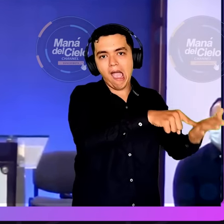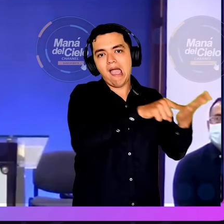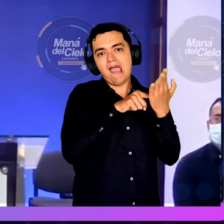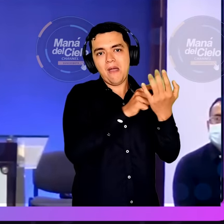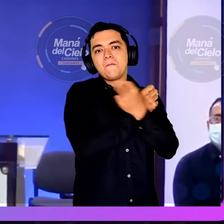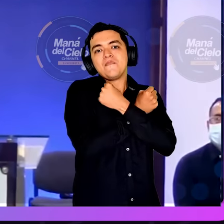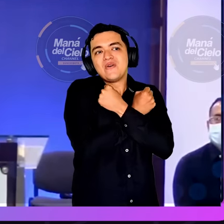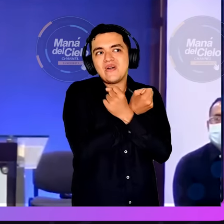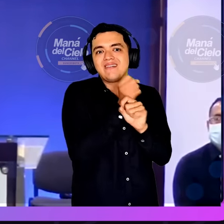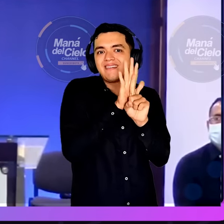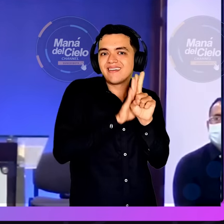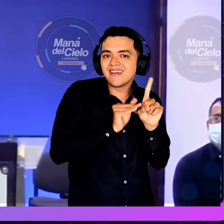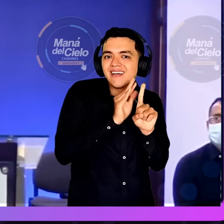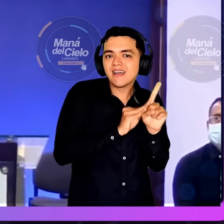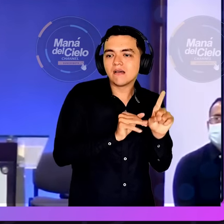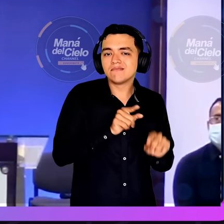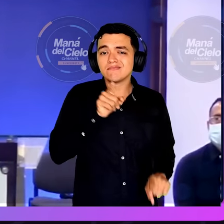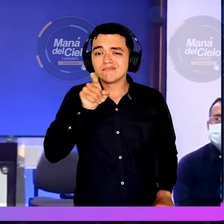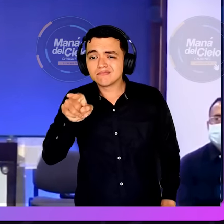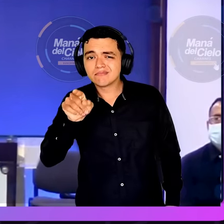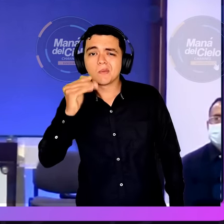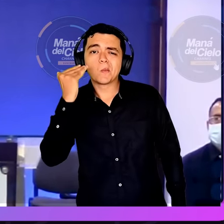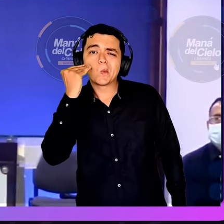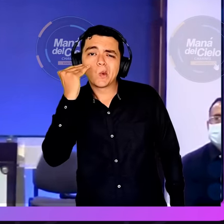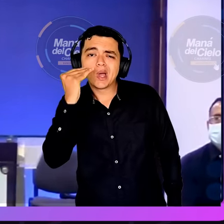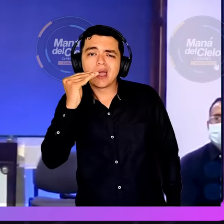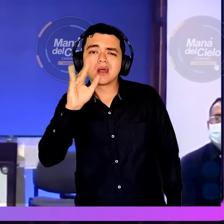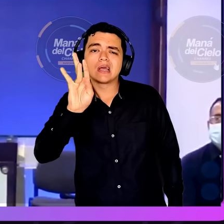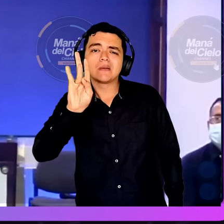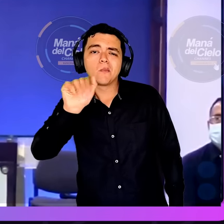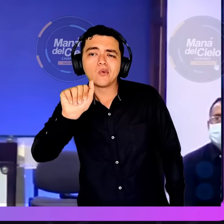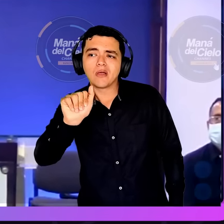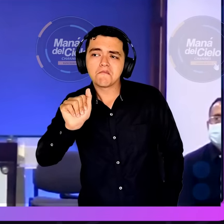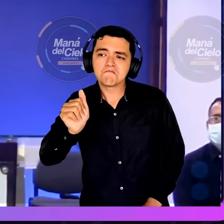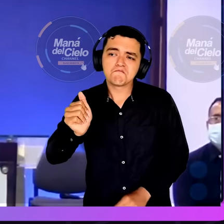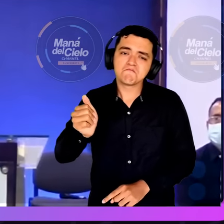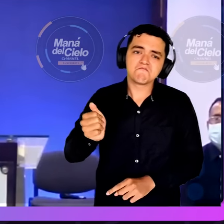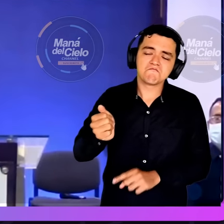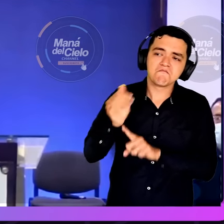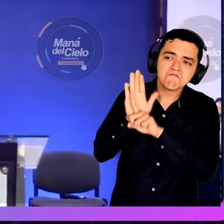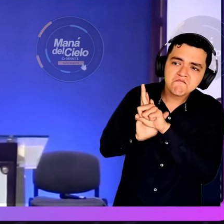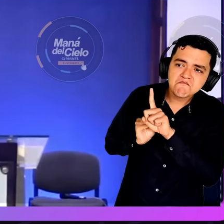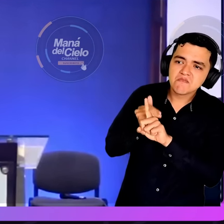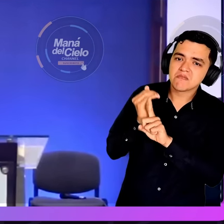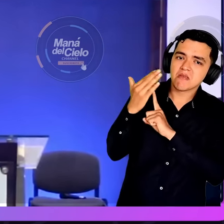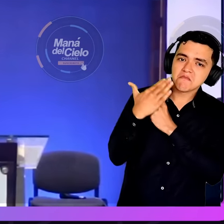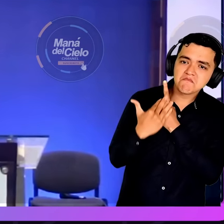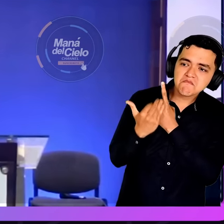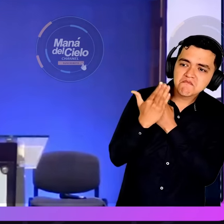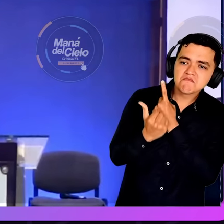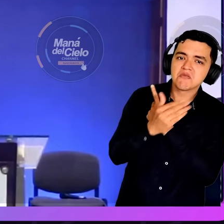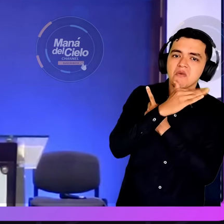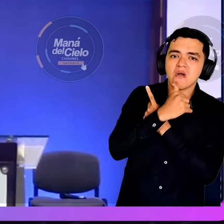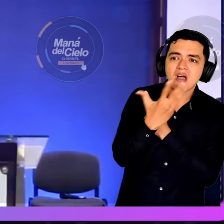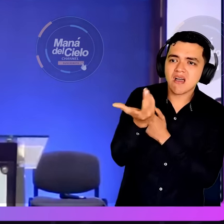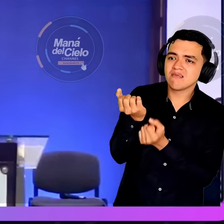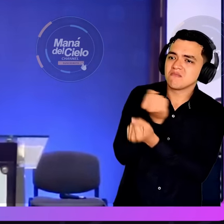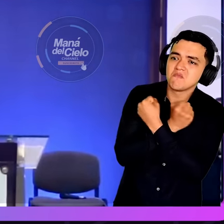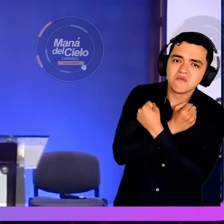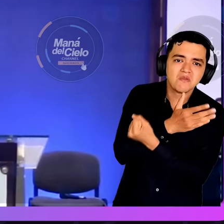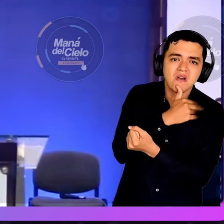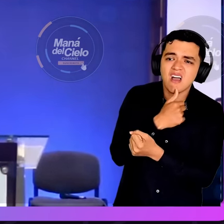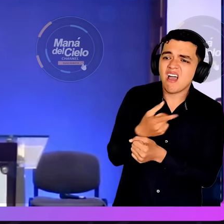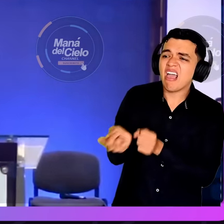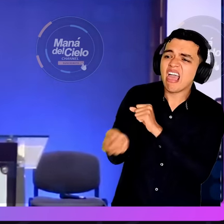hacerle ojitos, se dedica que el día que atrapa, dice, la mujer que caza la preciosa alma del varón. Esa